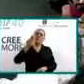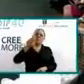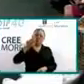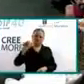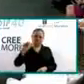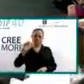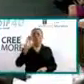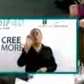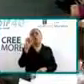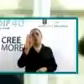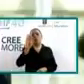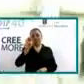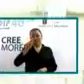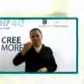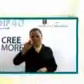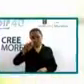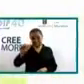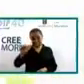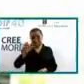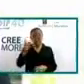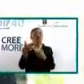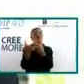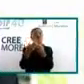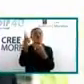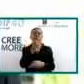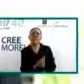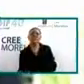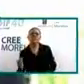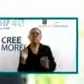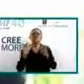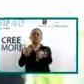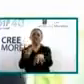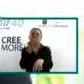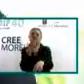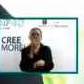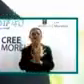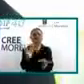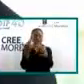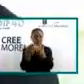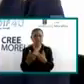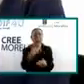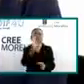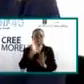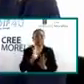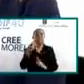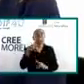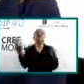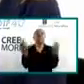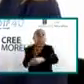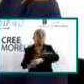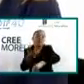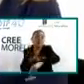una cobertura suficiente para que vayan a la escuela los niños. Lo que tenemos es, y tenemos que resolver el problema de la